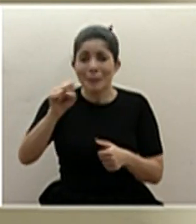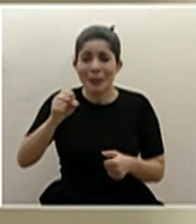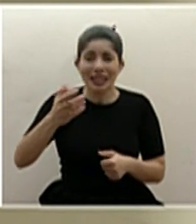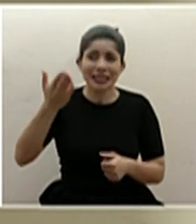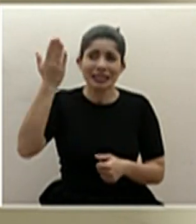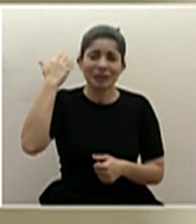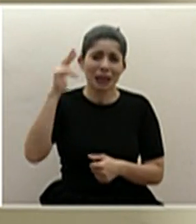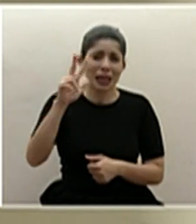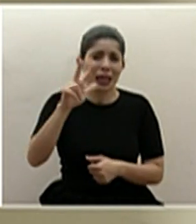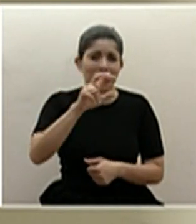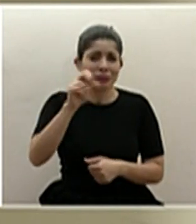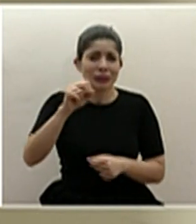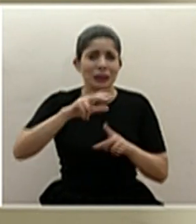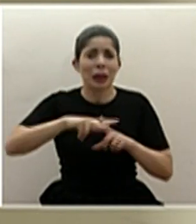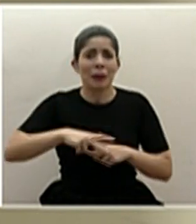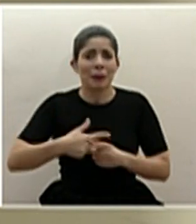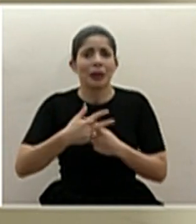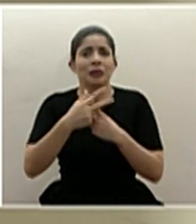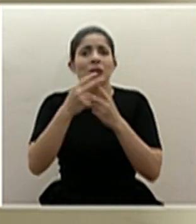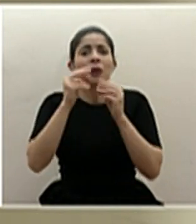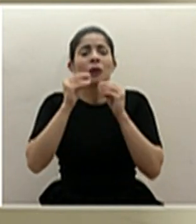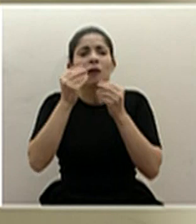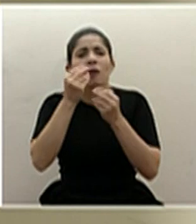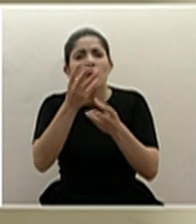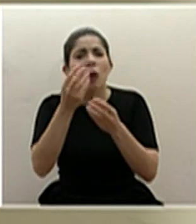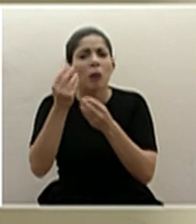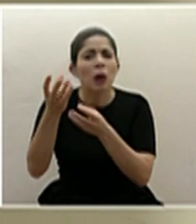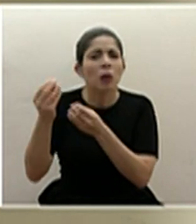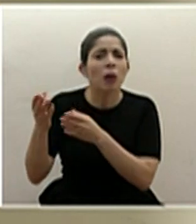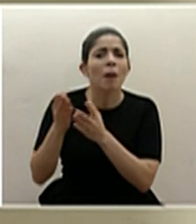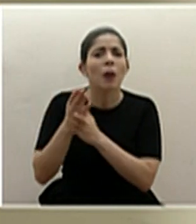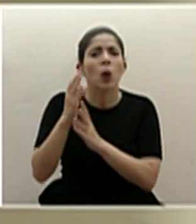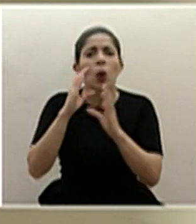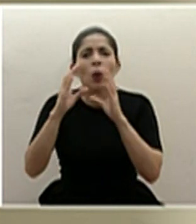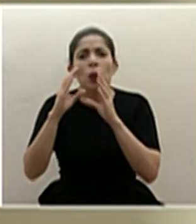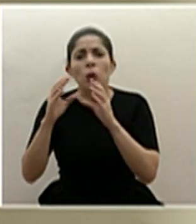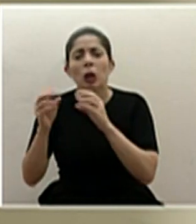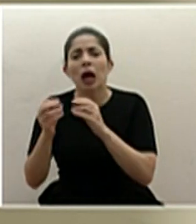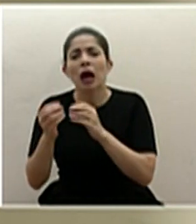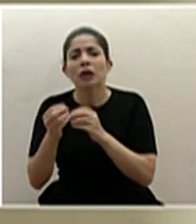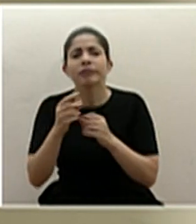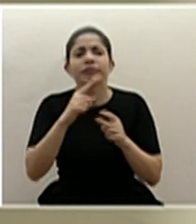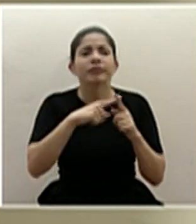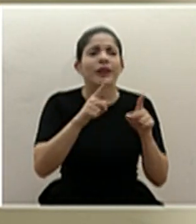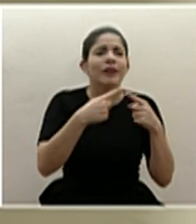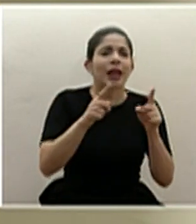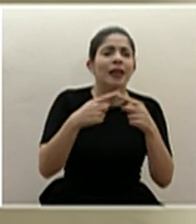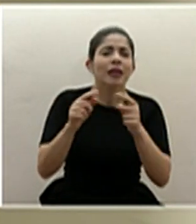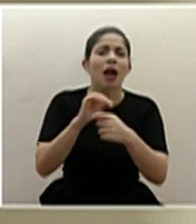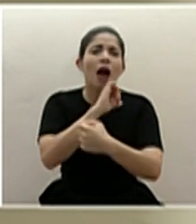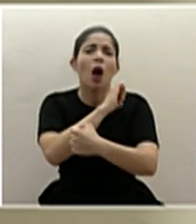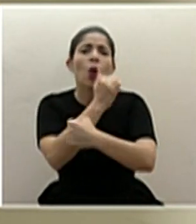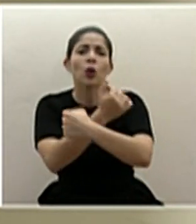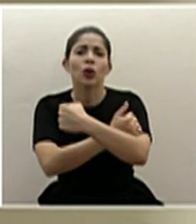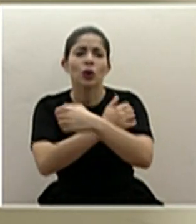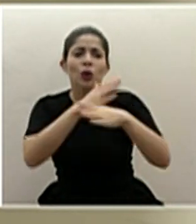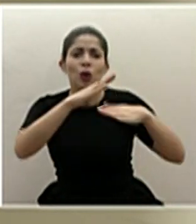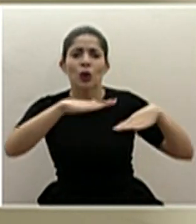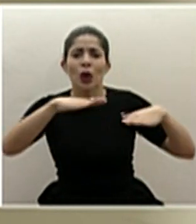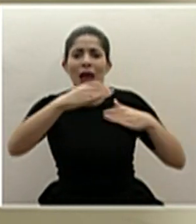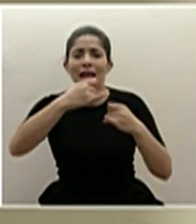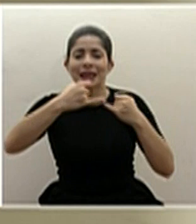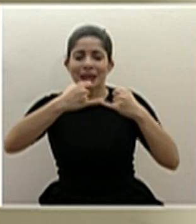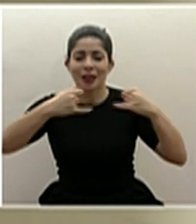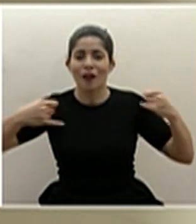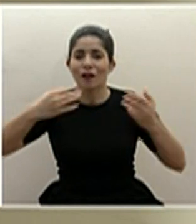3 meses, se empezó a generar la misma información por algunos medios de comunicación, por algunas autoridades del sector limítrofe